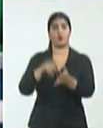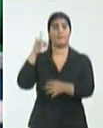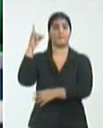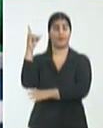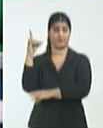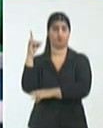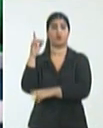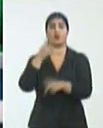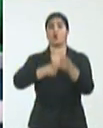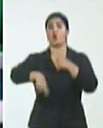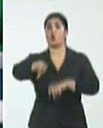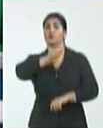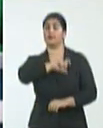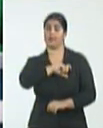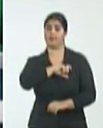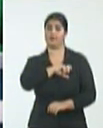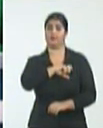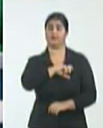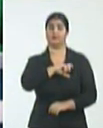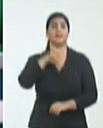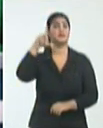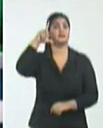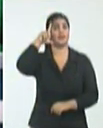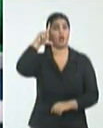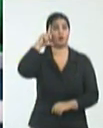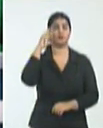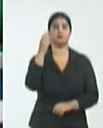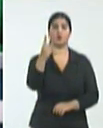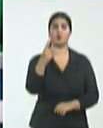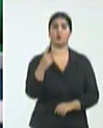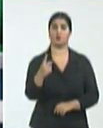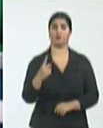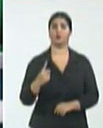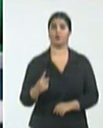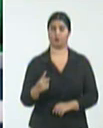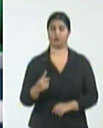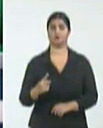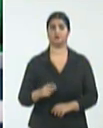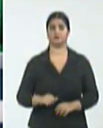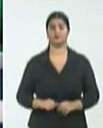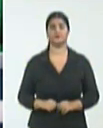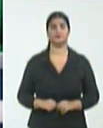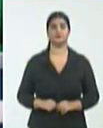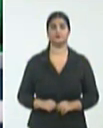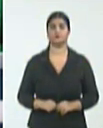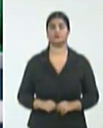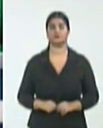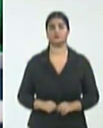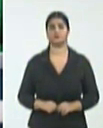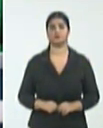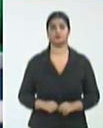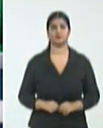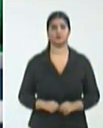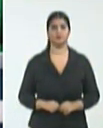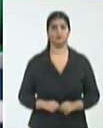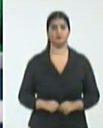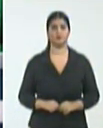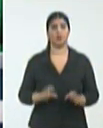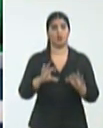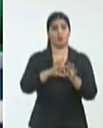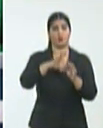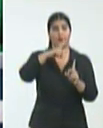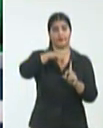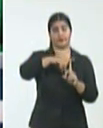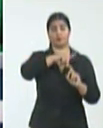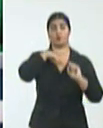Contramaestre y de San Luis, 1 de cada uno. Las 3 personas que fallecen con COVID-19 en Guantánamo,